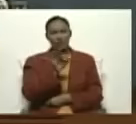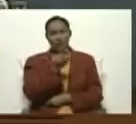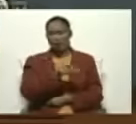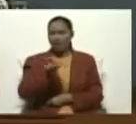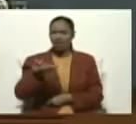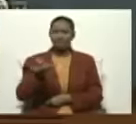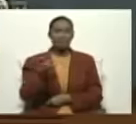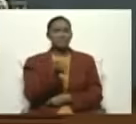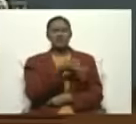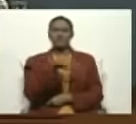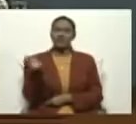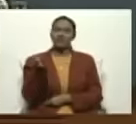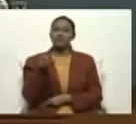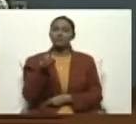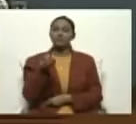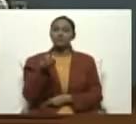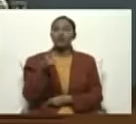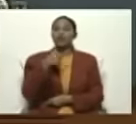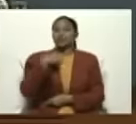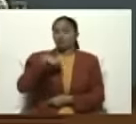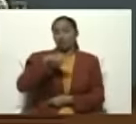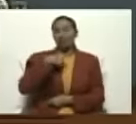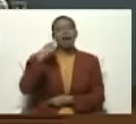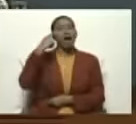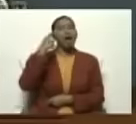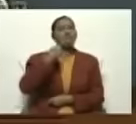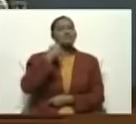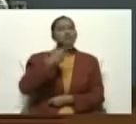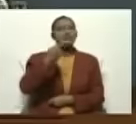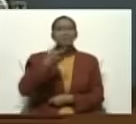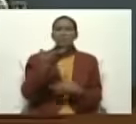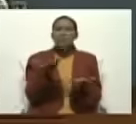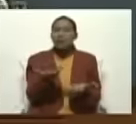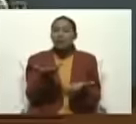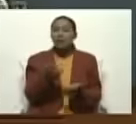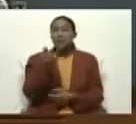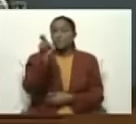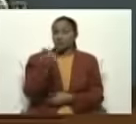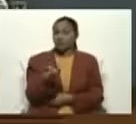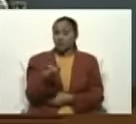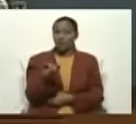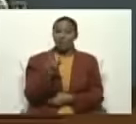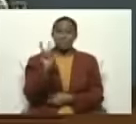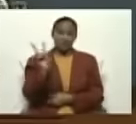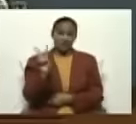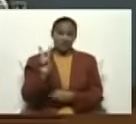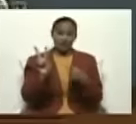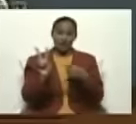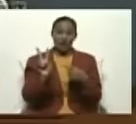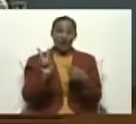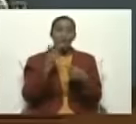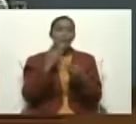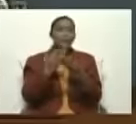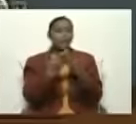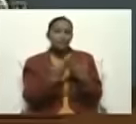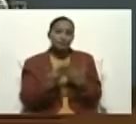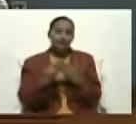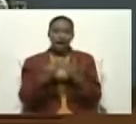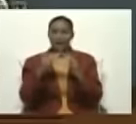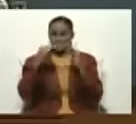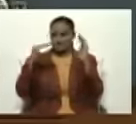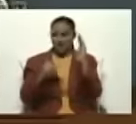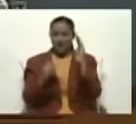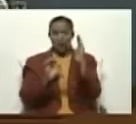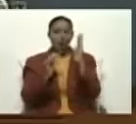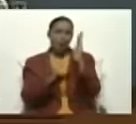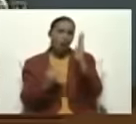los venezolanos tengan el grado de escolaridad que tengan, estén en la actividad que